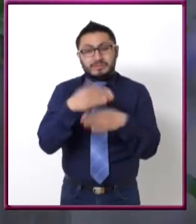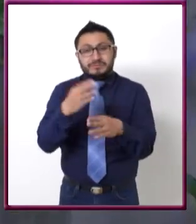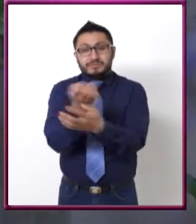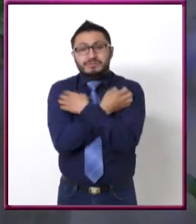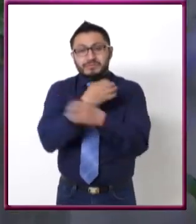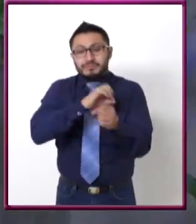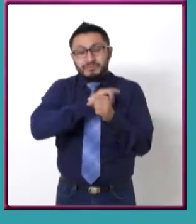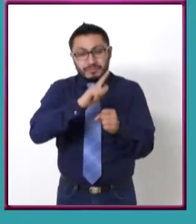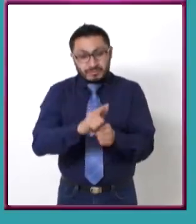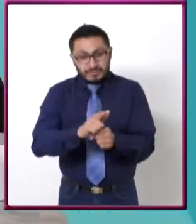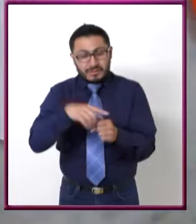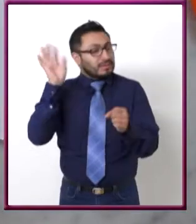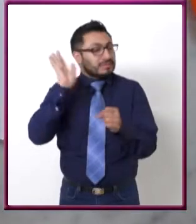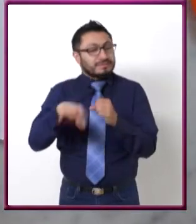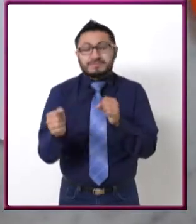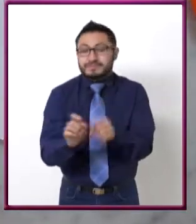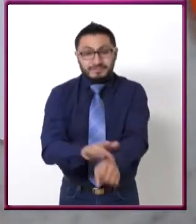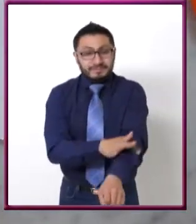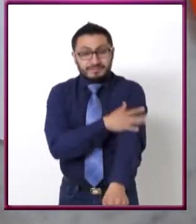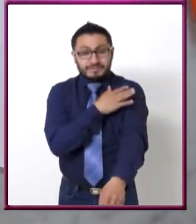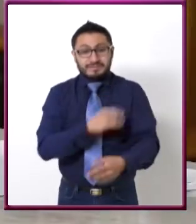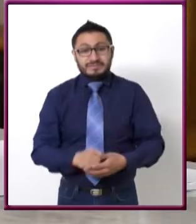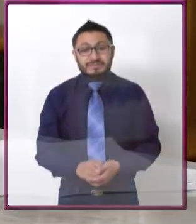educación socioemocional.